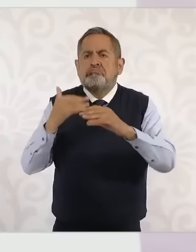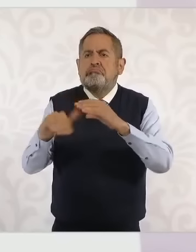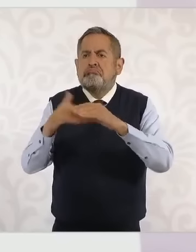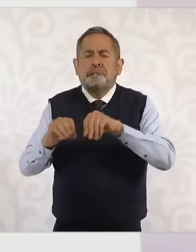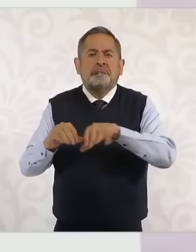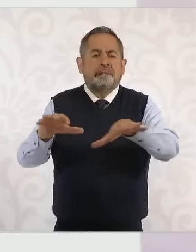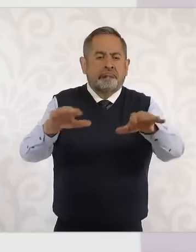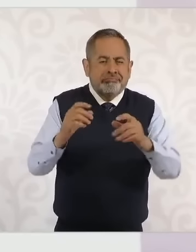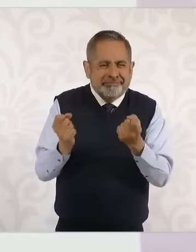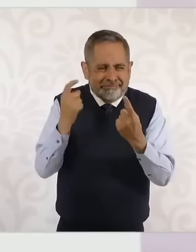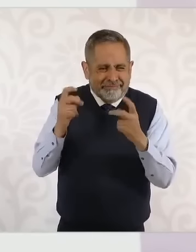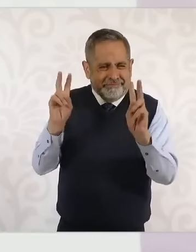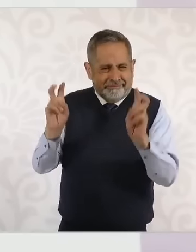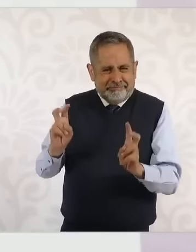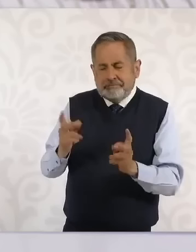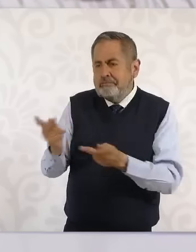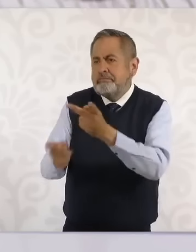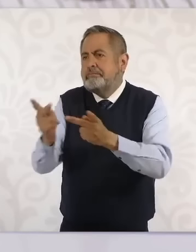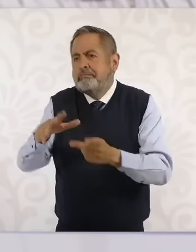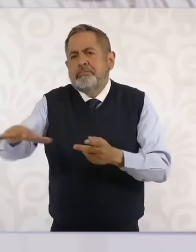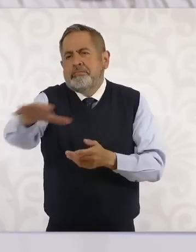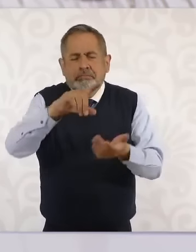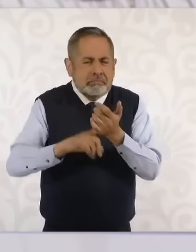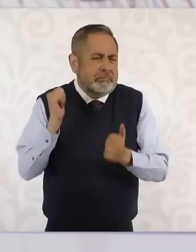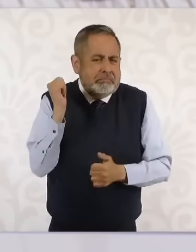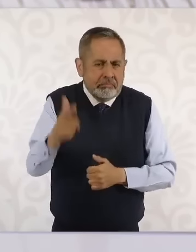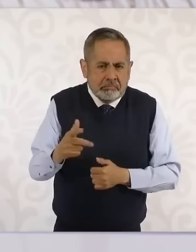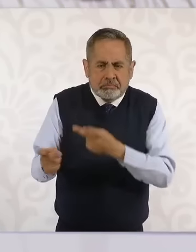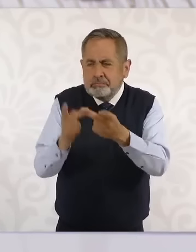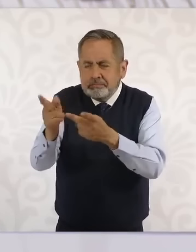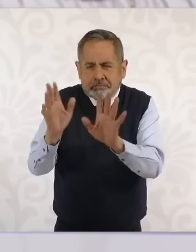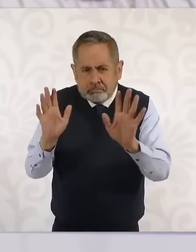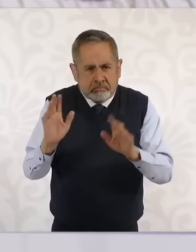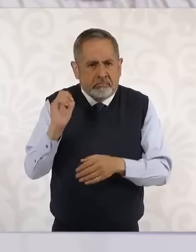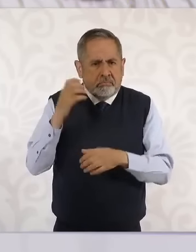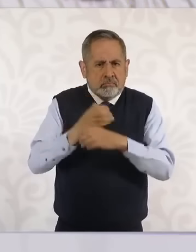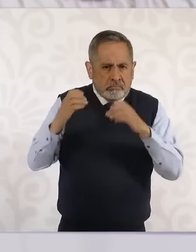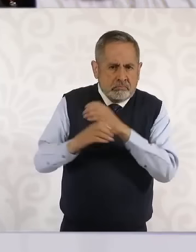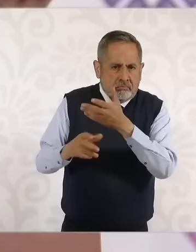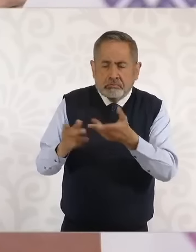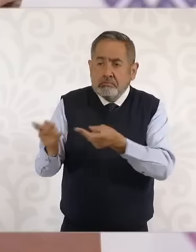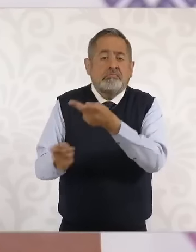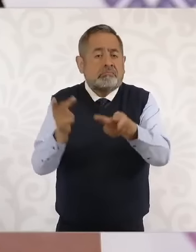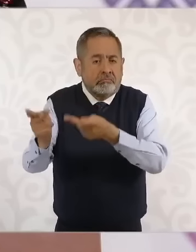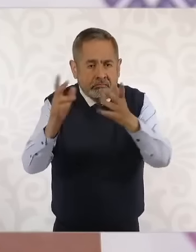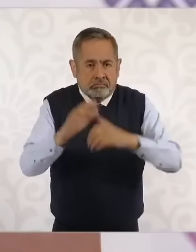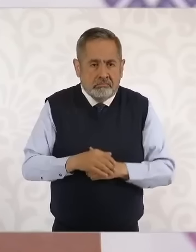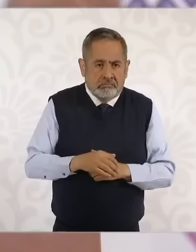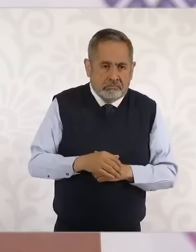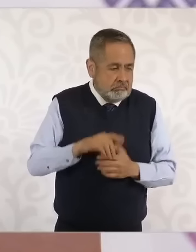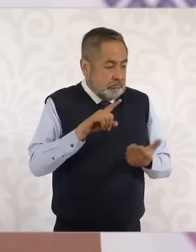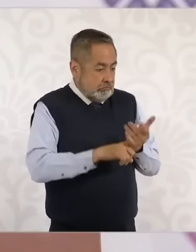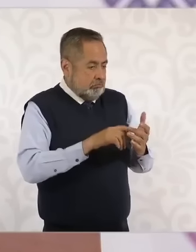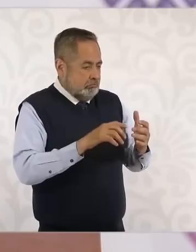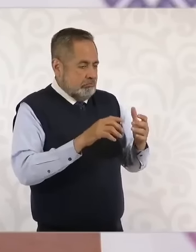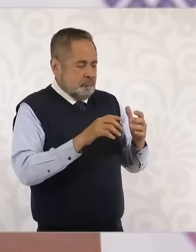para ciertos temas de la vida pública, a lo mejor no tan, que parecieran tan estructurales,